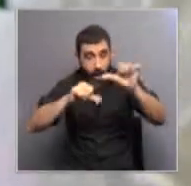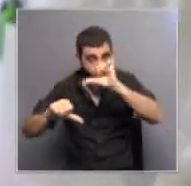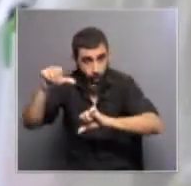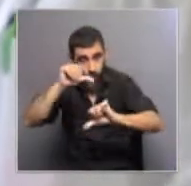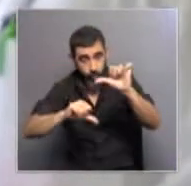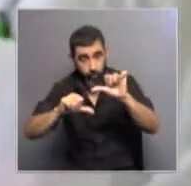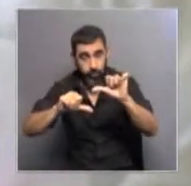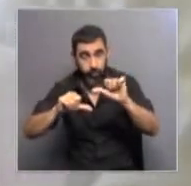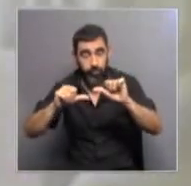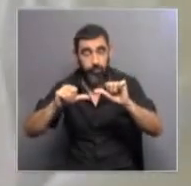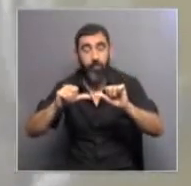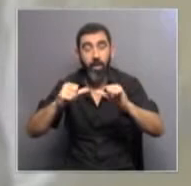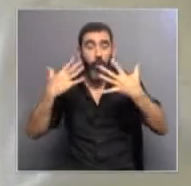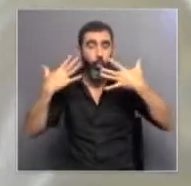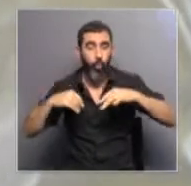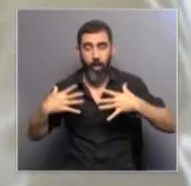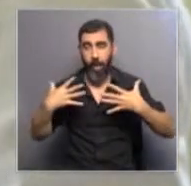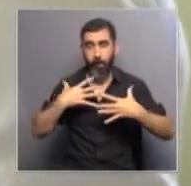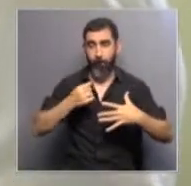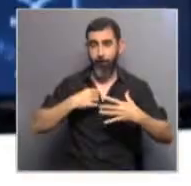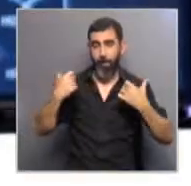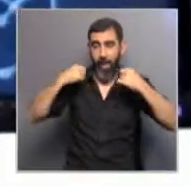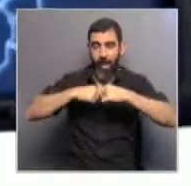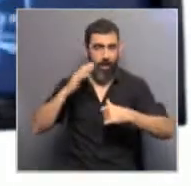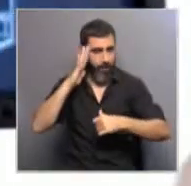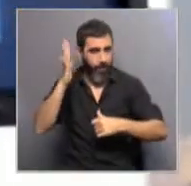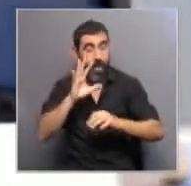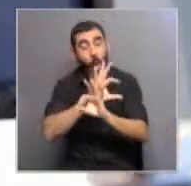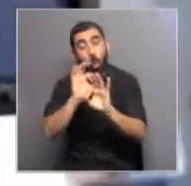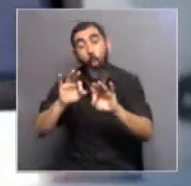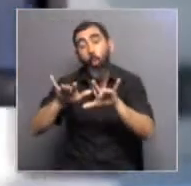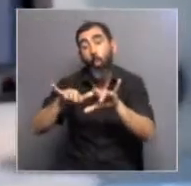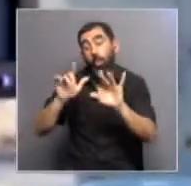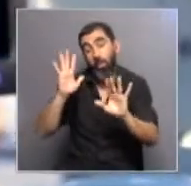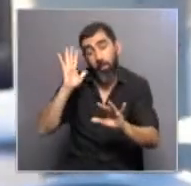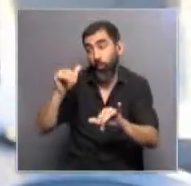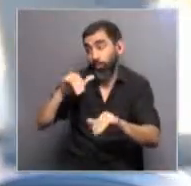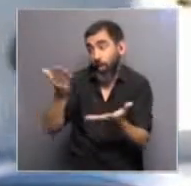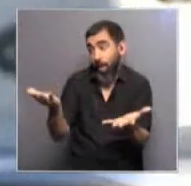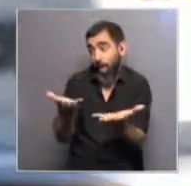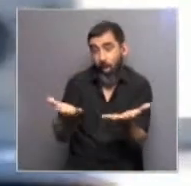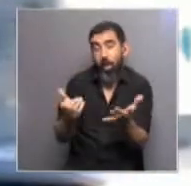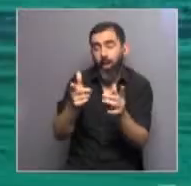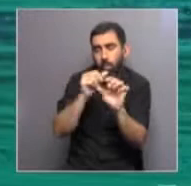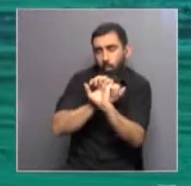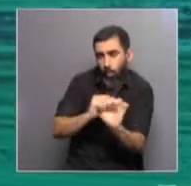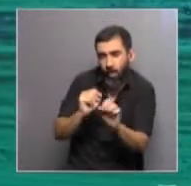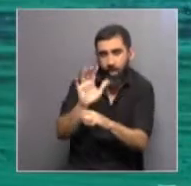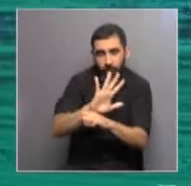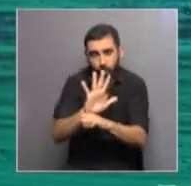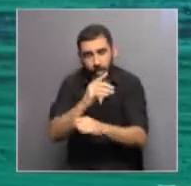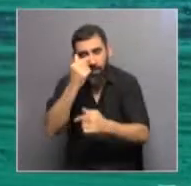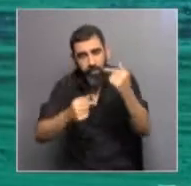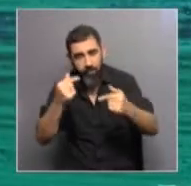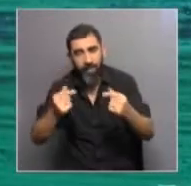sea de mesada, con la túnica blanca, como se imaginan los científicos, o en la computadora, como puedo estar yo, y ahí podemos ver la biología de qué